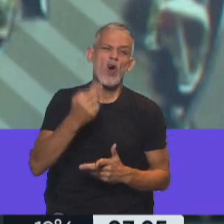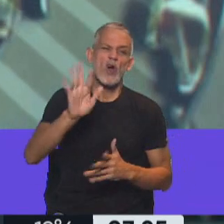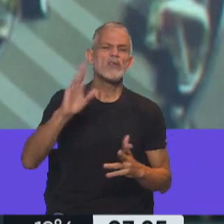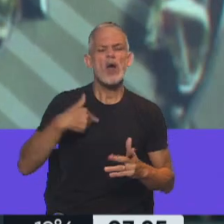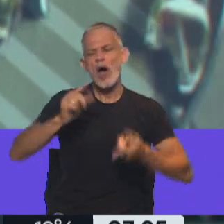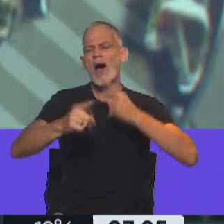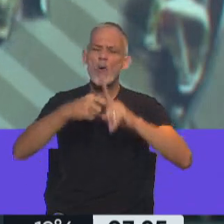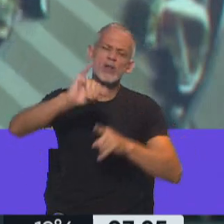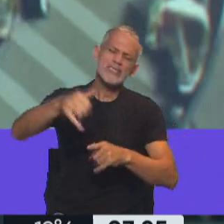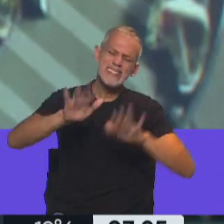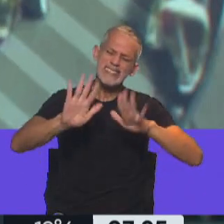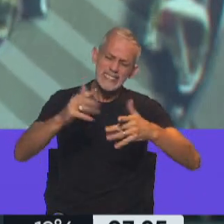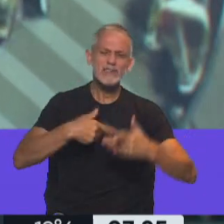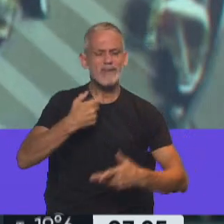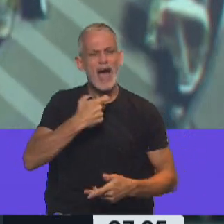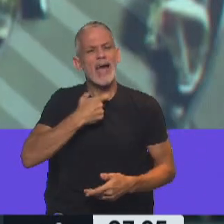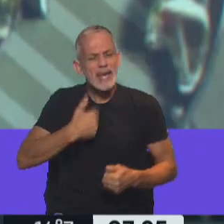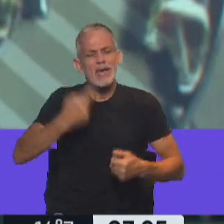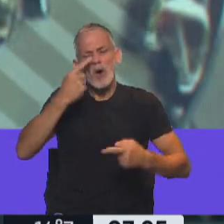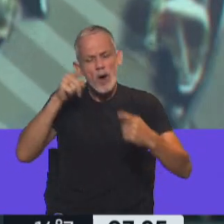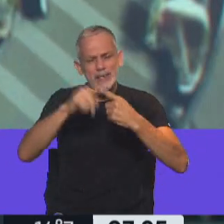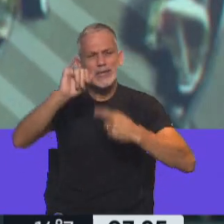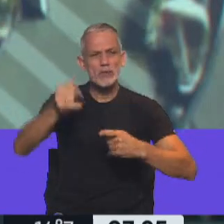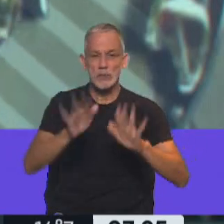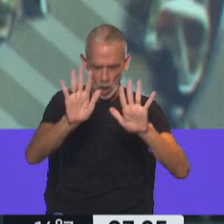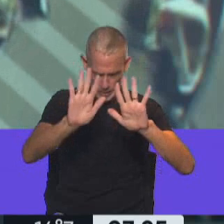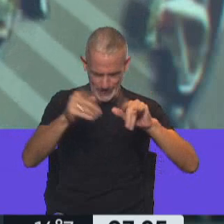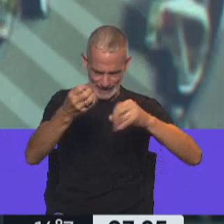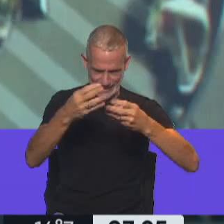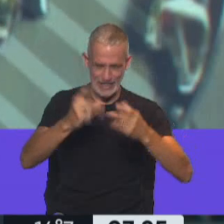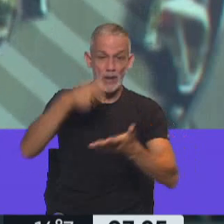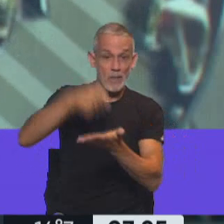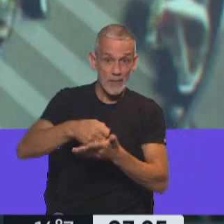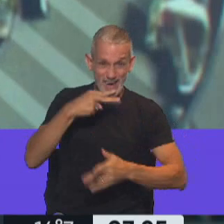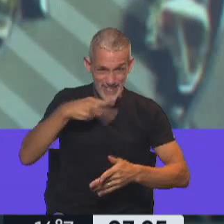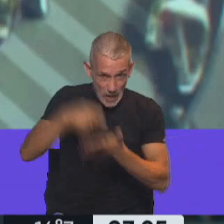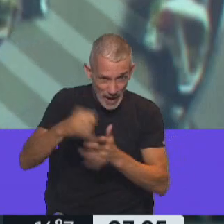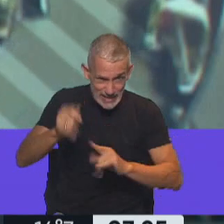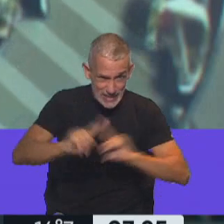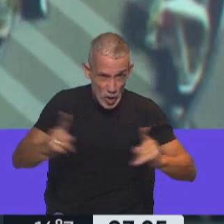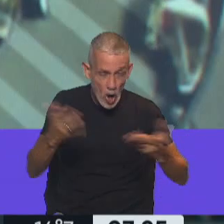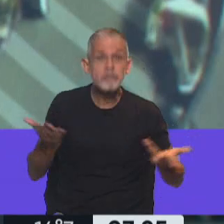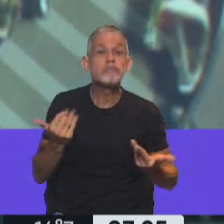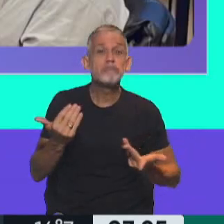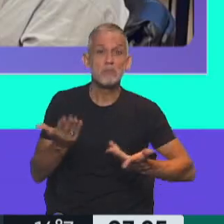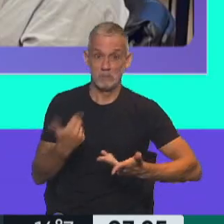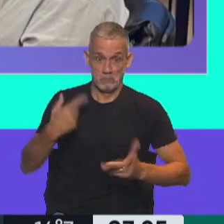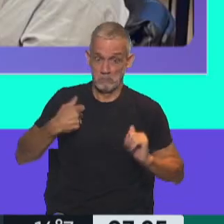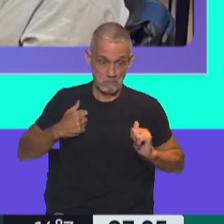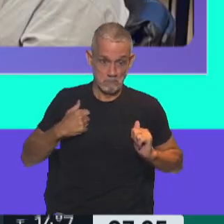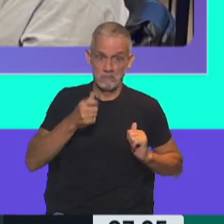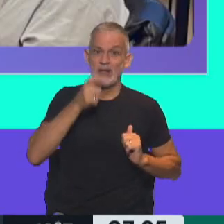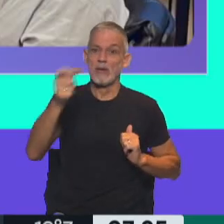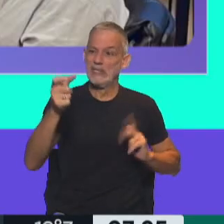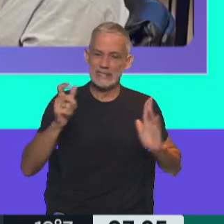a acordar, tenemos intención de pagar, pero decías, no, vas a pagar este viernes. La pregunta concreta, Claro. nadie contestaba.